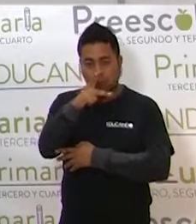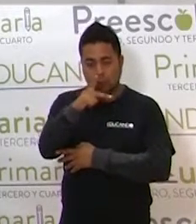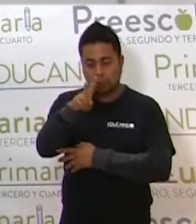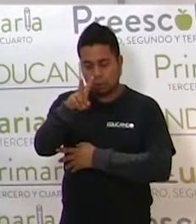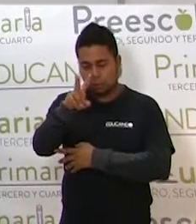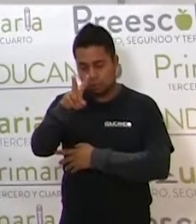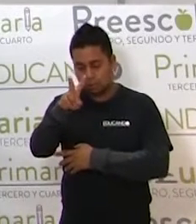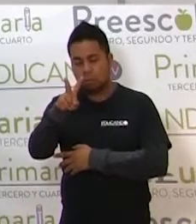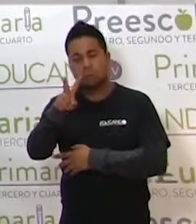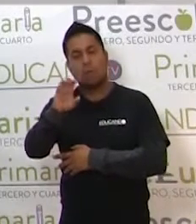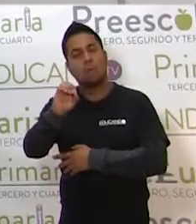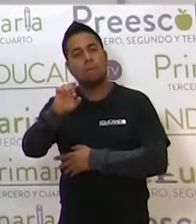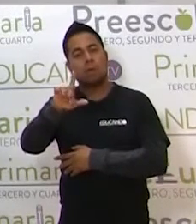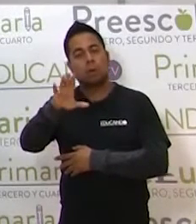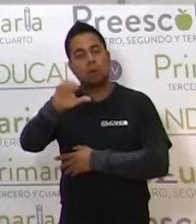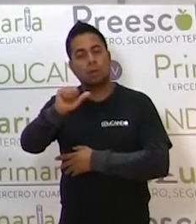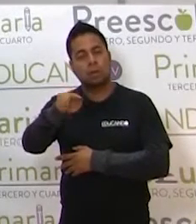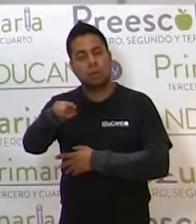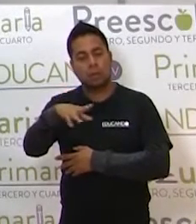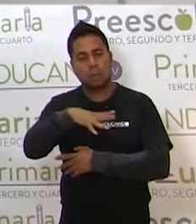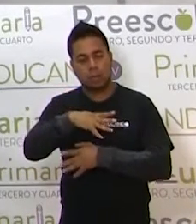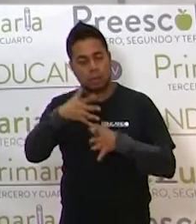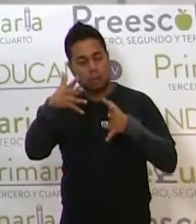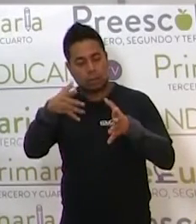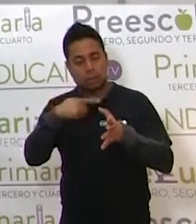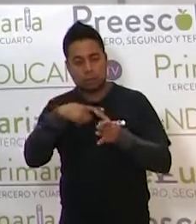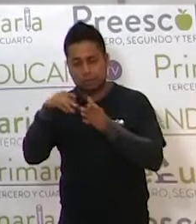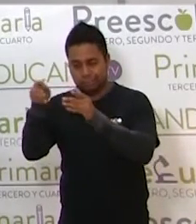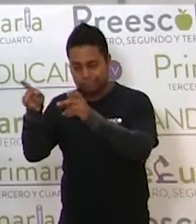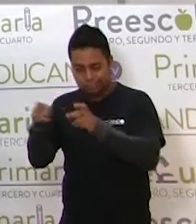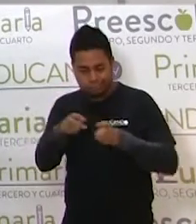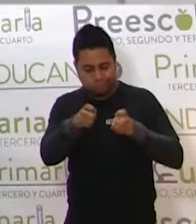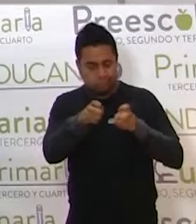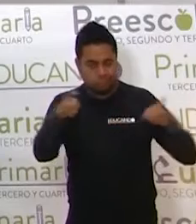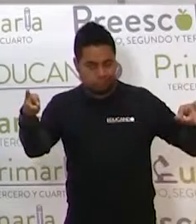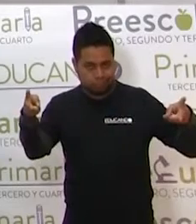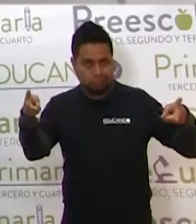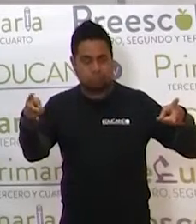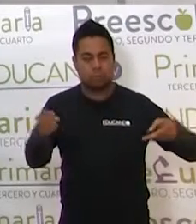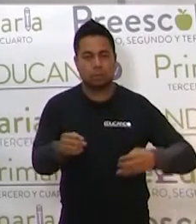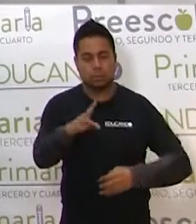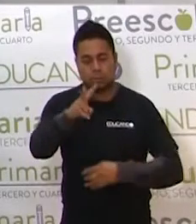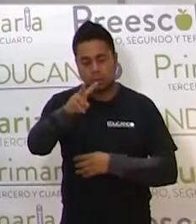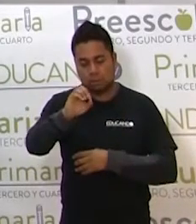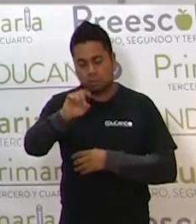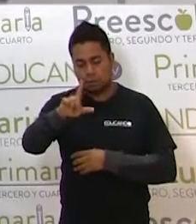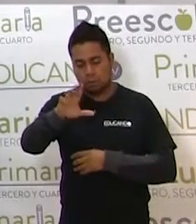que tenemos acá y la voy a poner de este lado en grande volcán